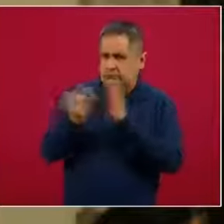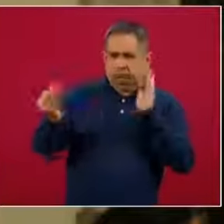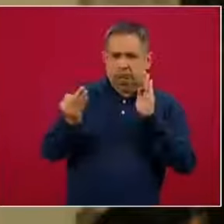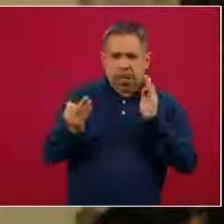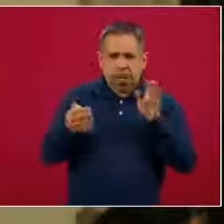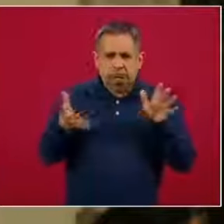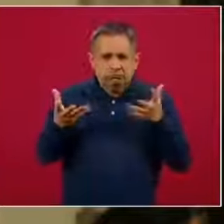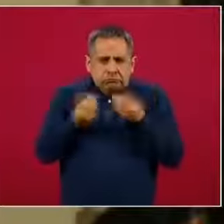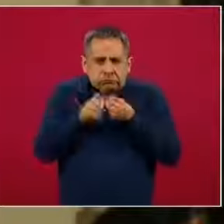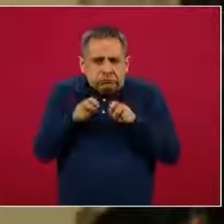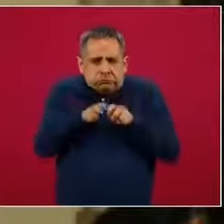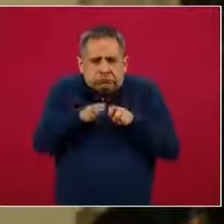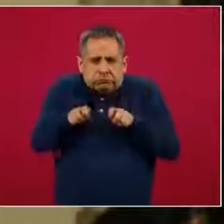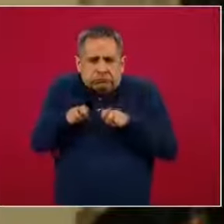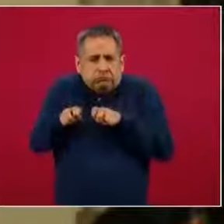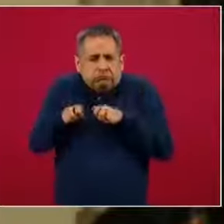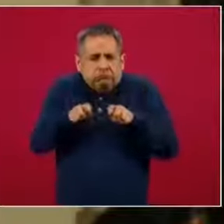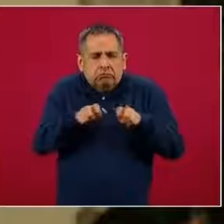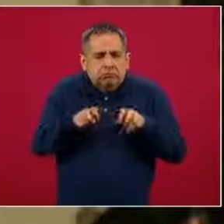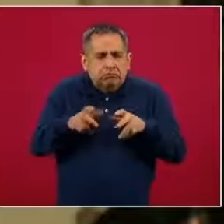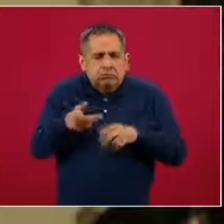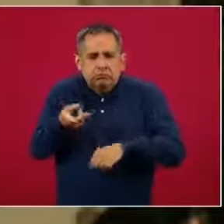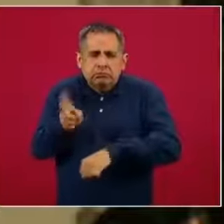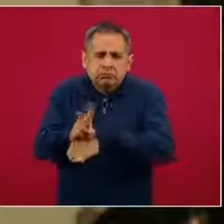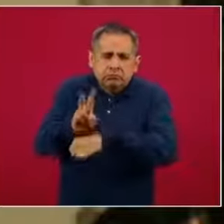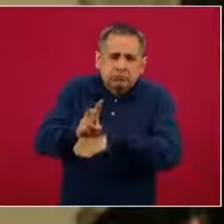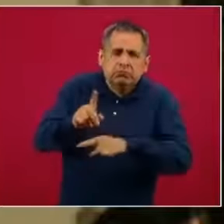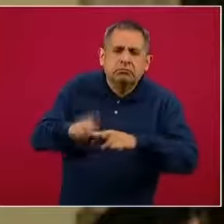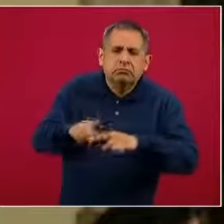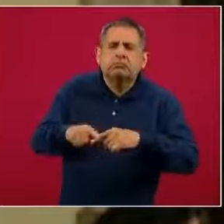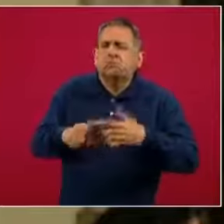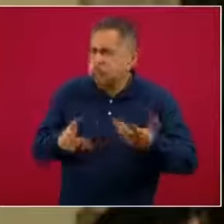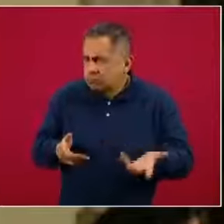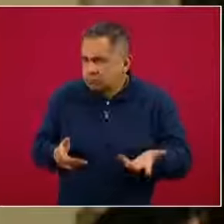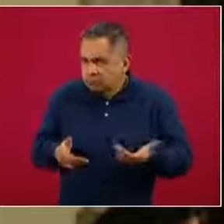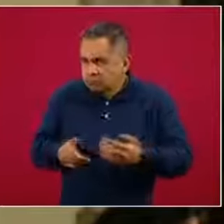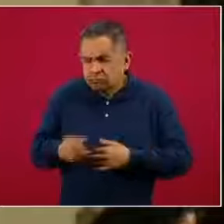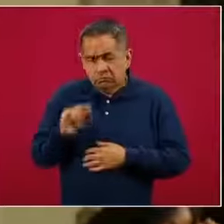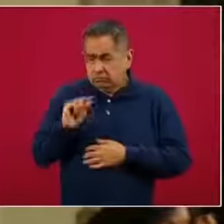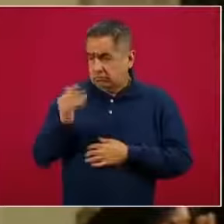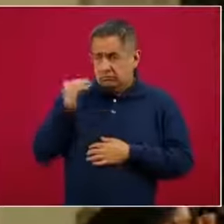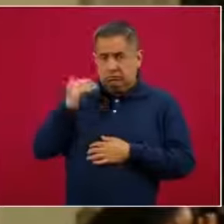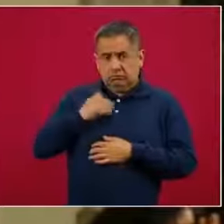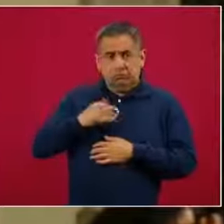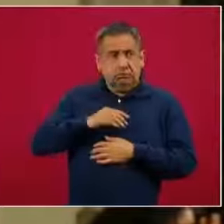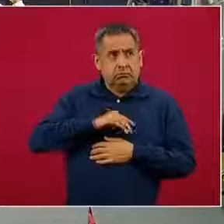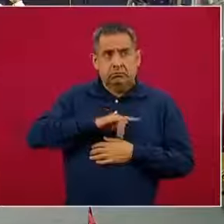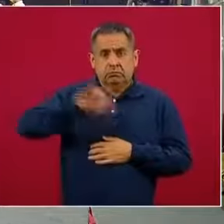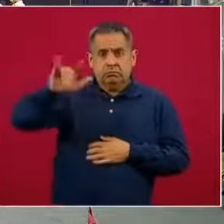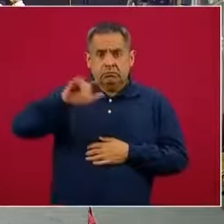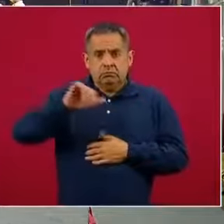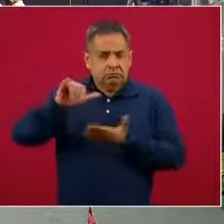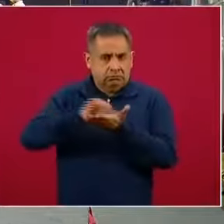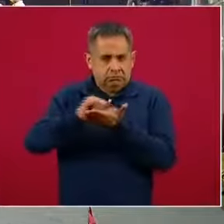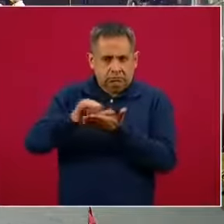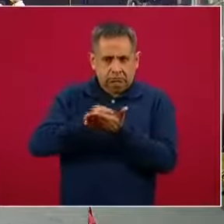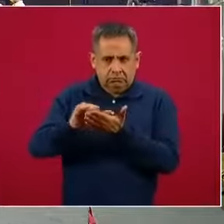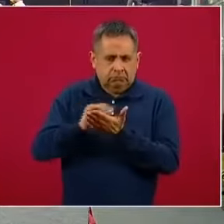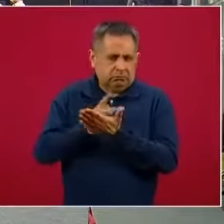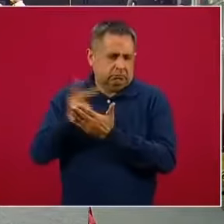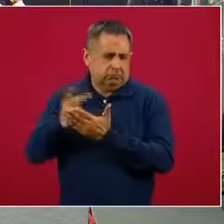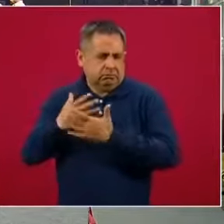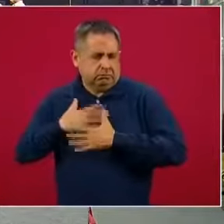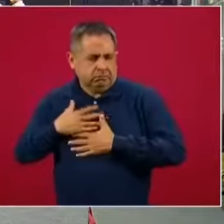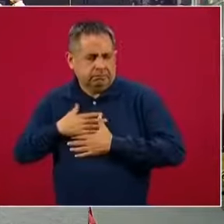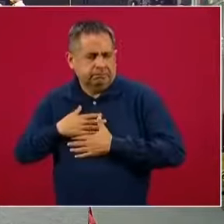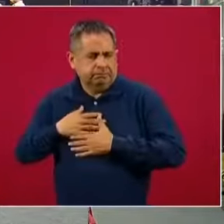está vigilando a las líneas aéreas? Le digo por qué, porque en días recientes yo iba a viajar a la ciudad de Nueva York por el programa de